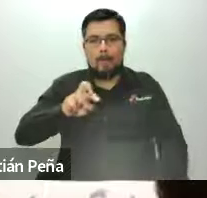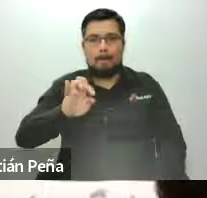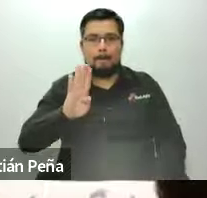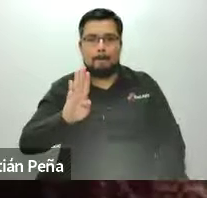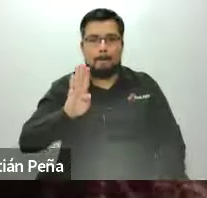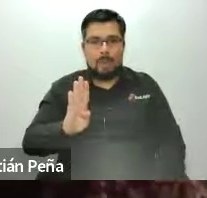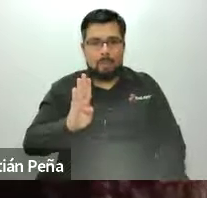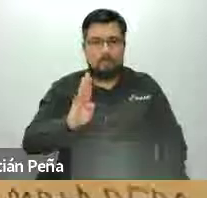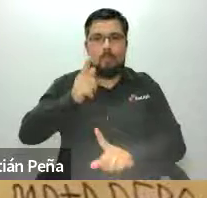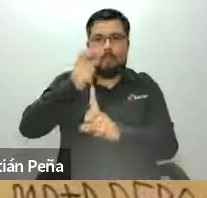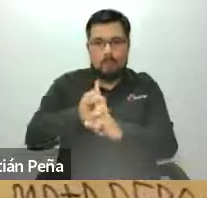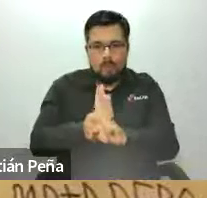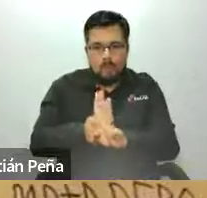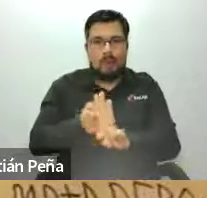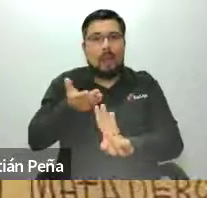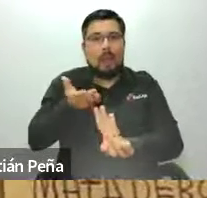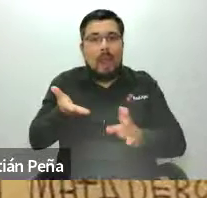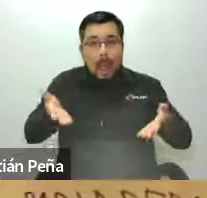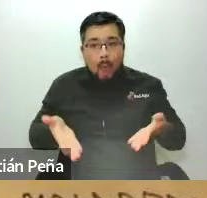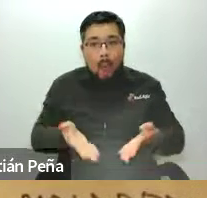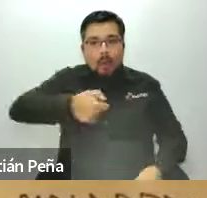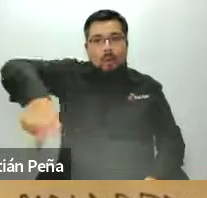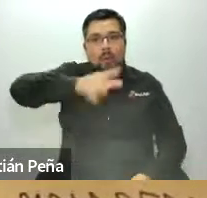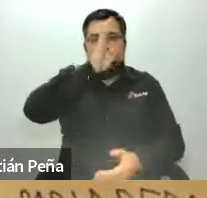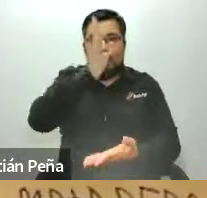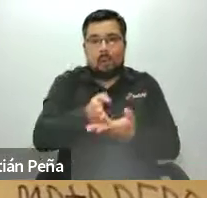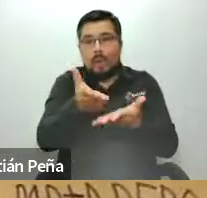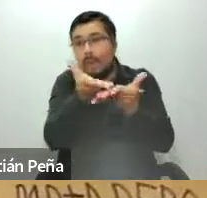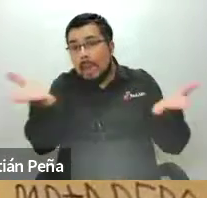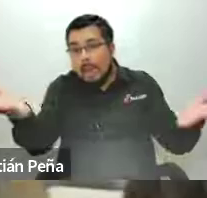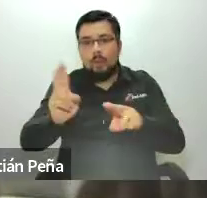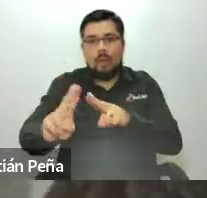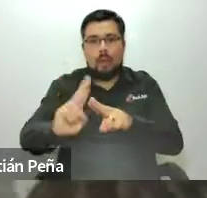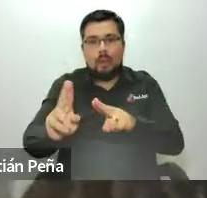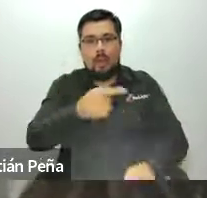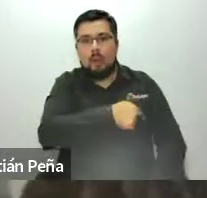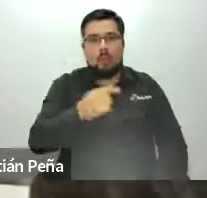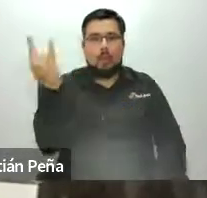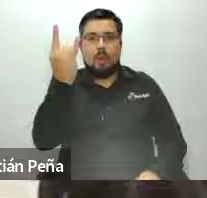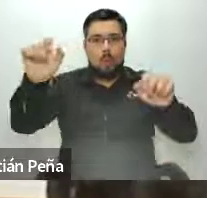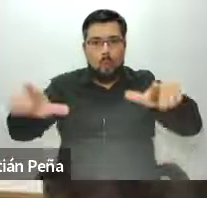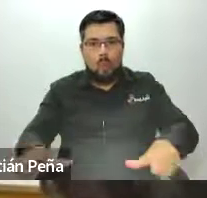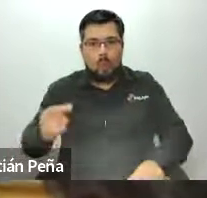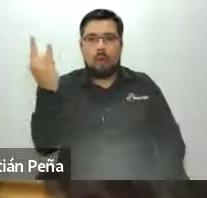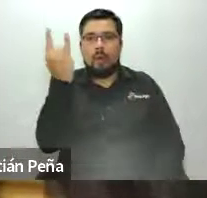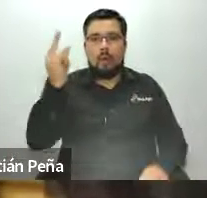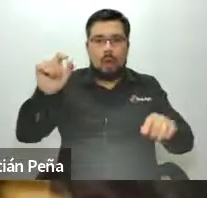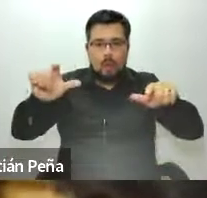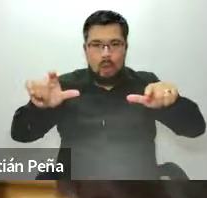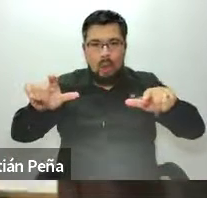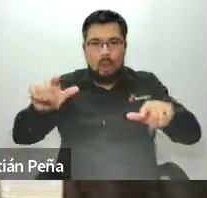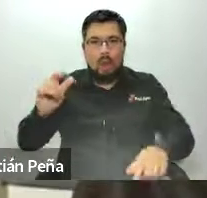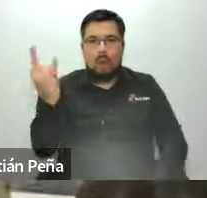nosotras decidimos que ellas y ellos crearan el nombre de la unidad. La unidad se llama Conocemos nuestro